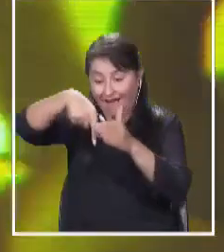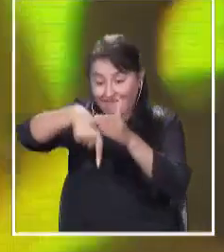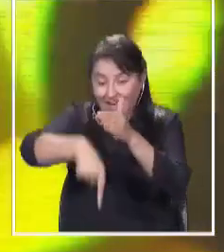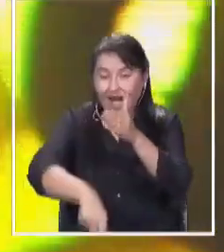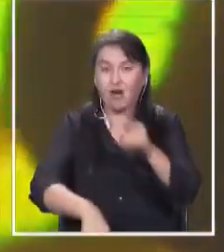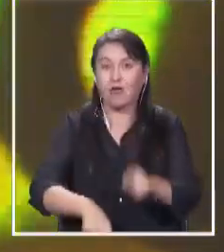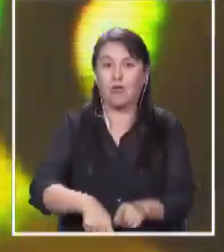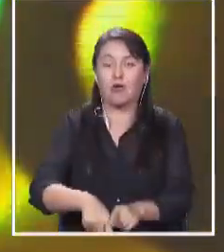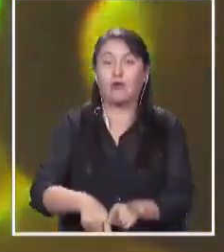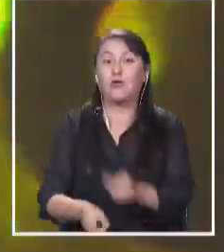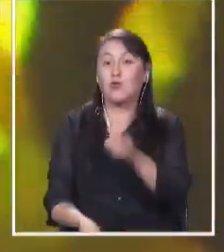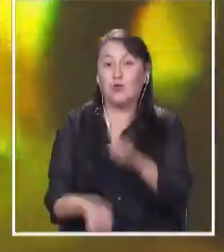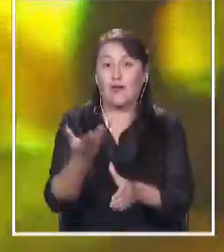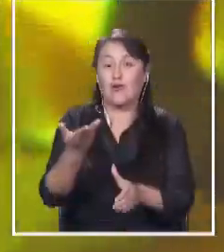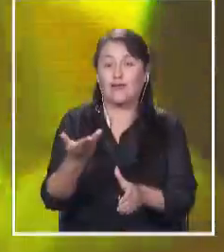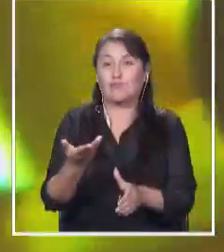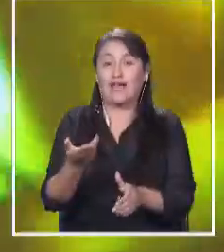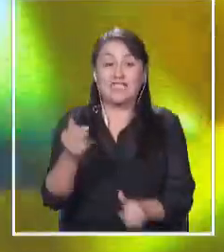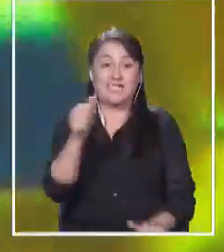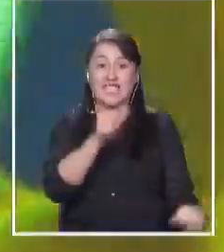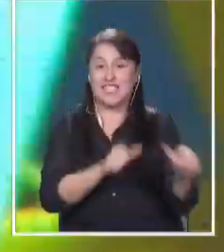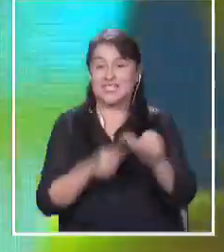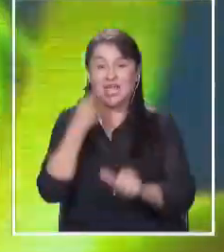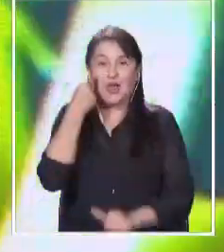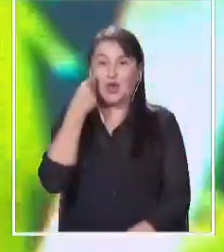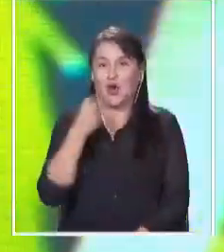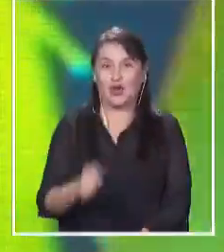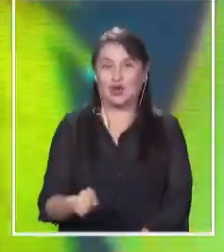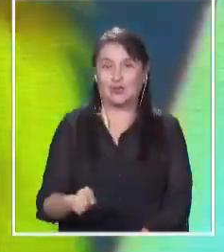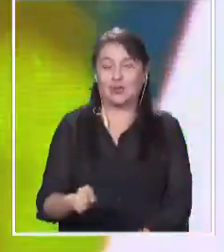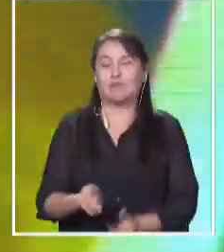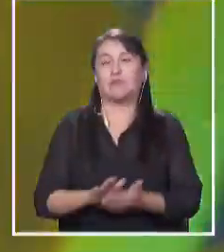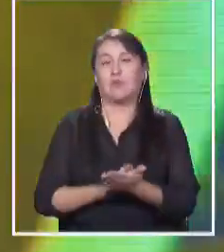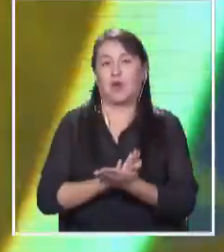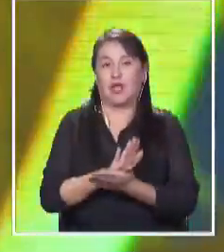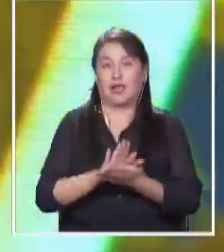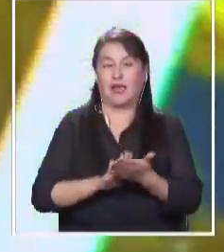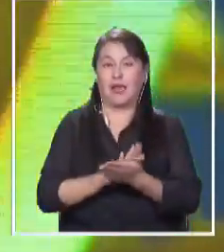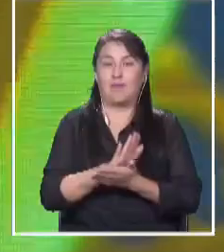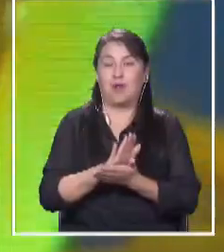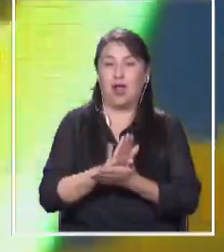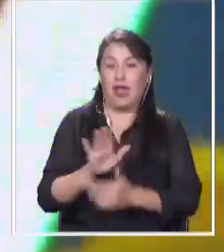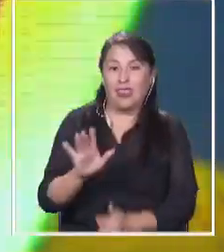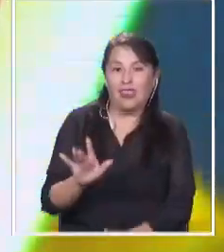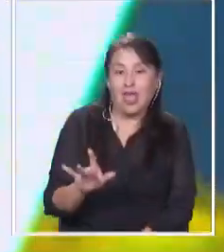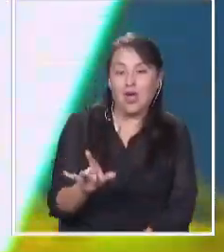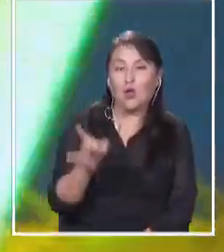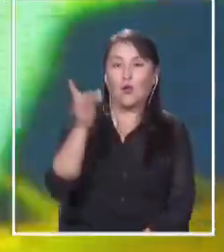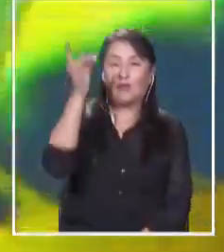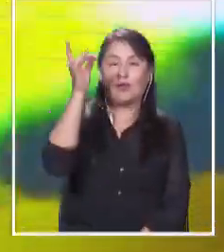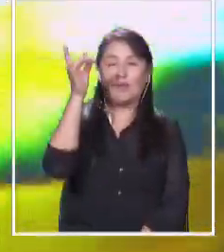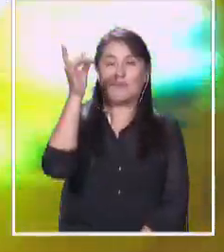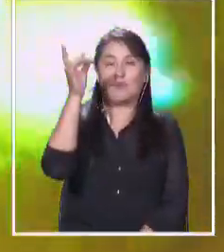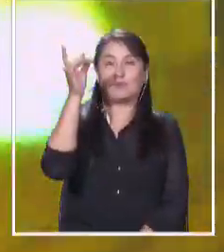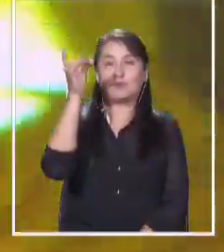son desconocidos para la ciencia, ¿ya? Por ejemplo, descubrimos que